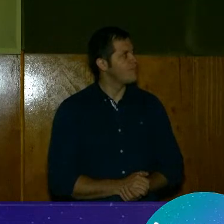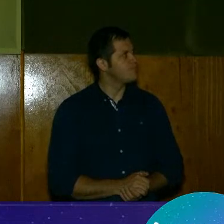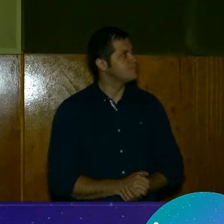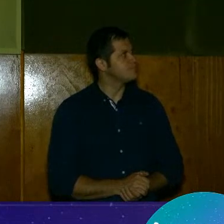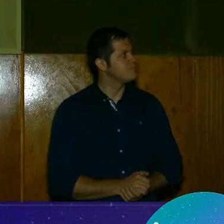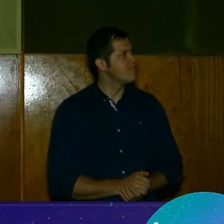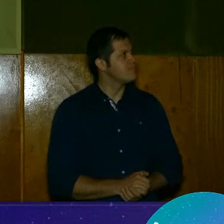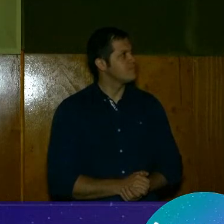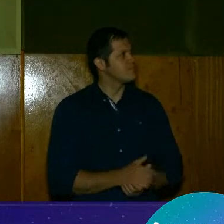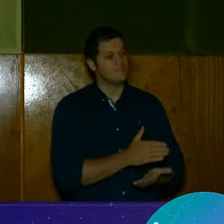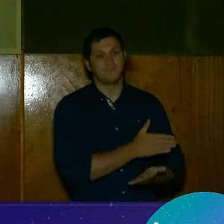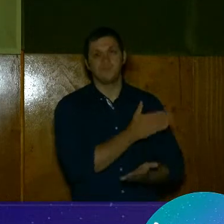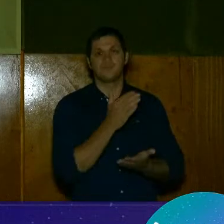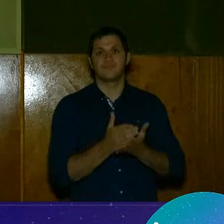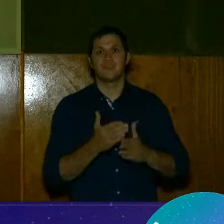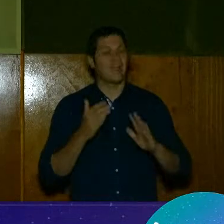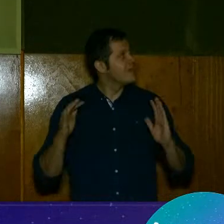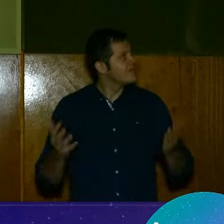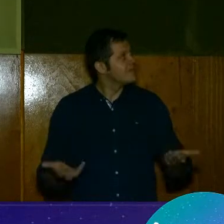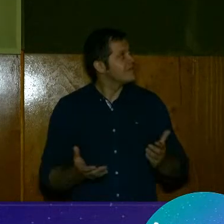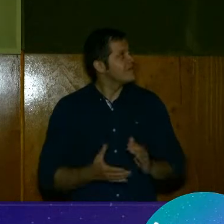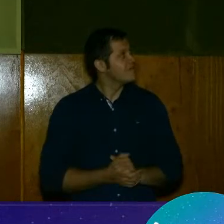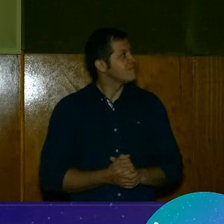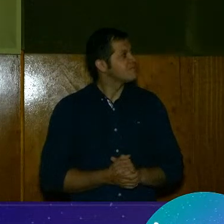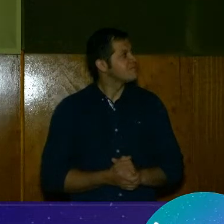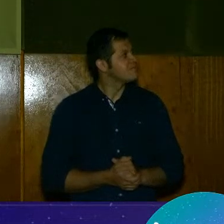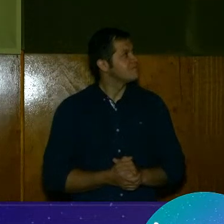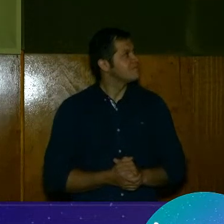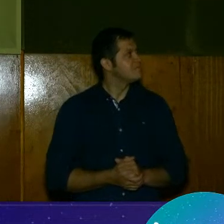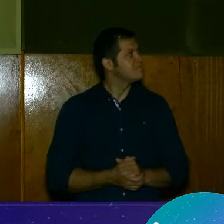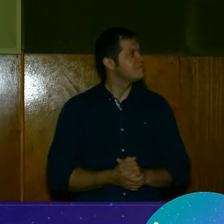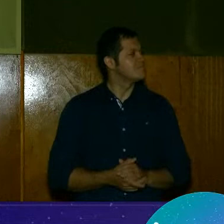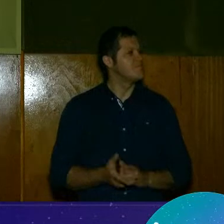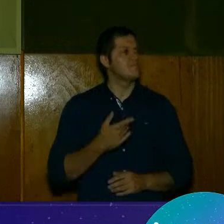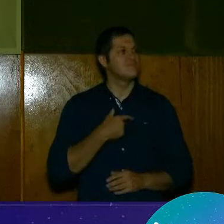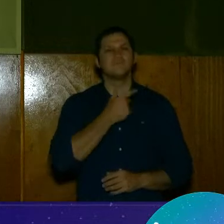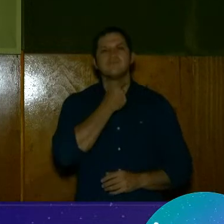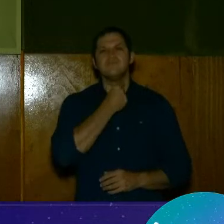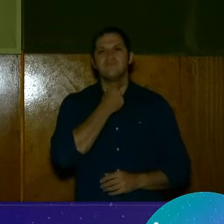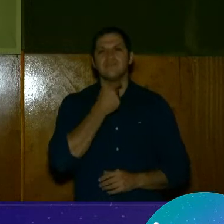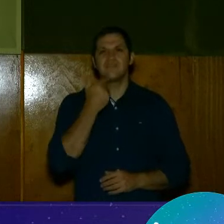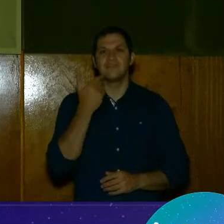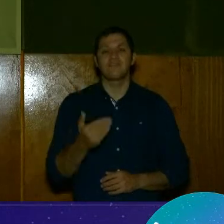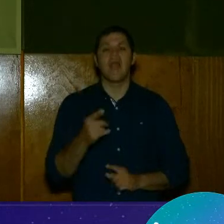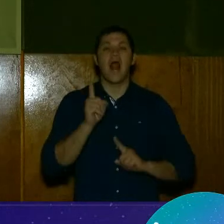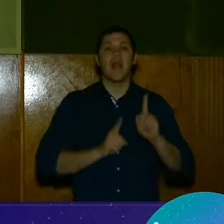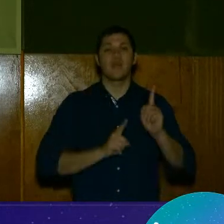o sea nunca es tarde digamos pero lo dudo dudo que suceda